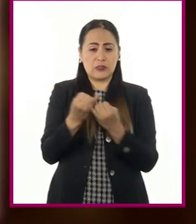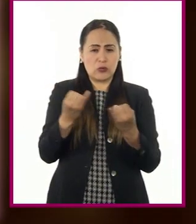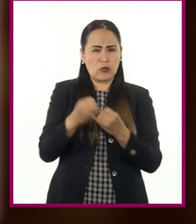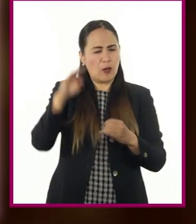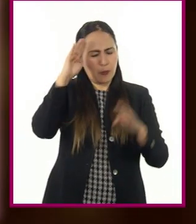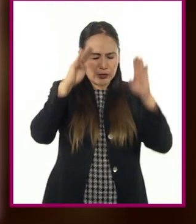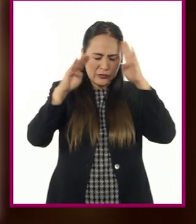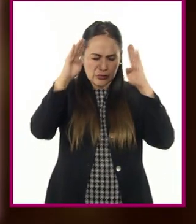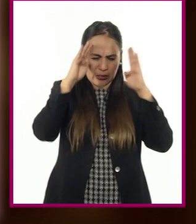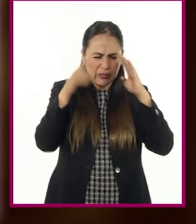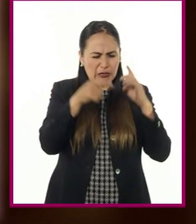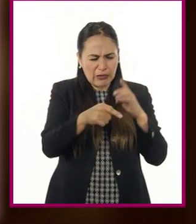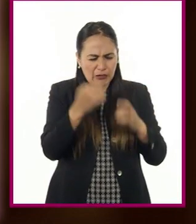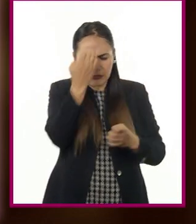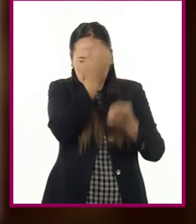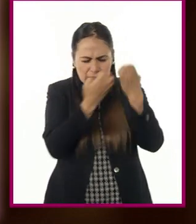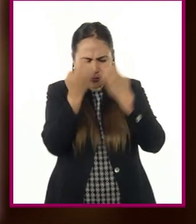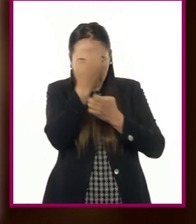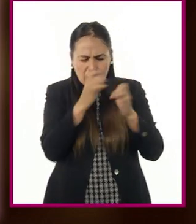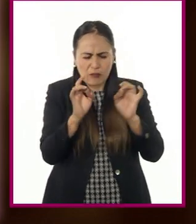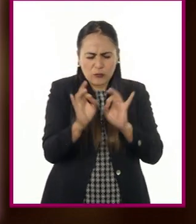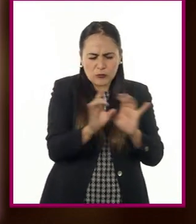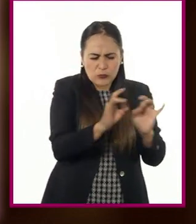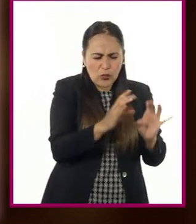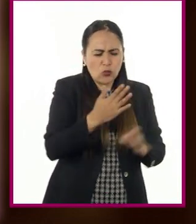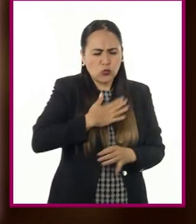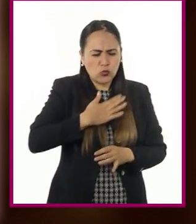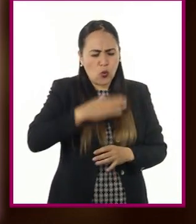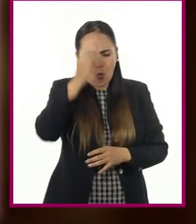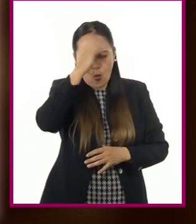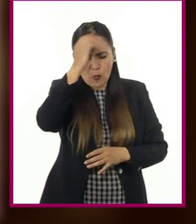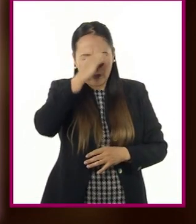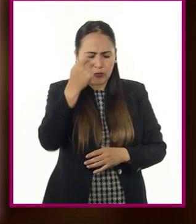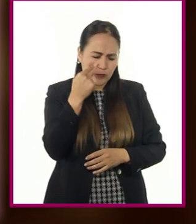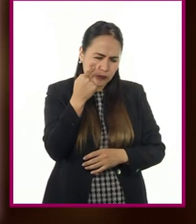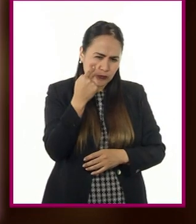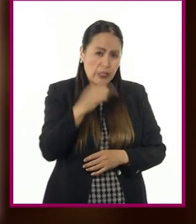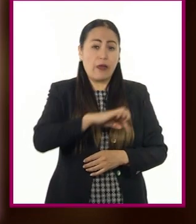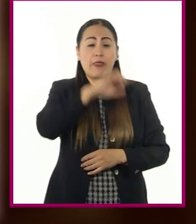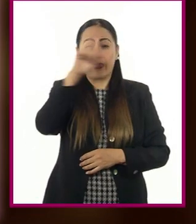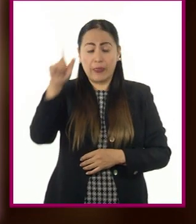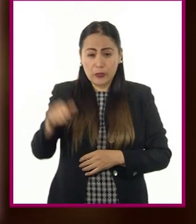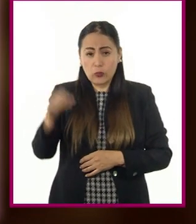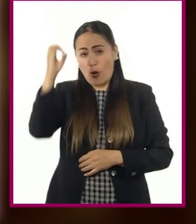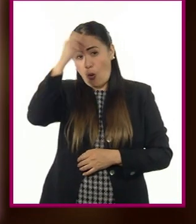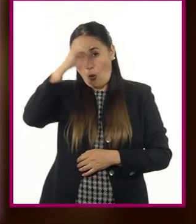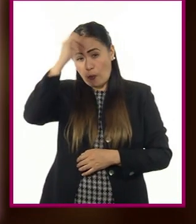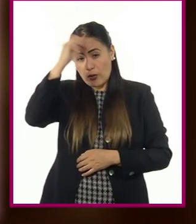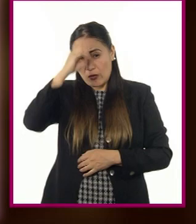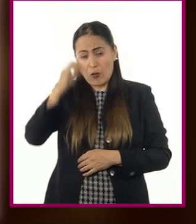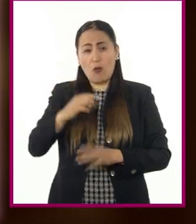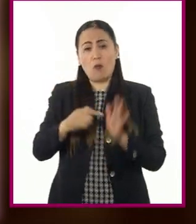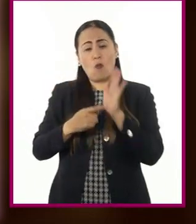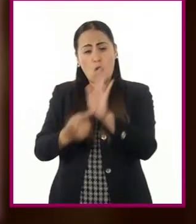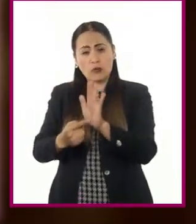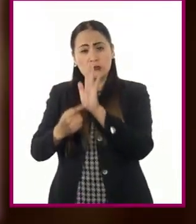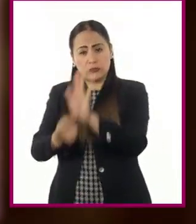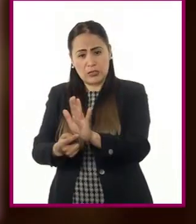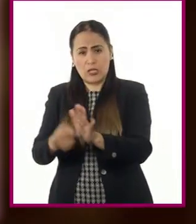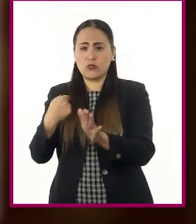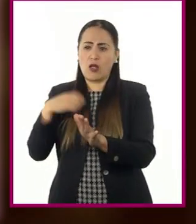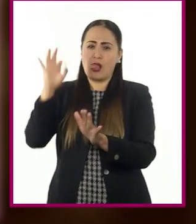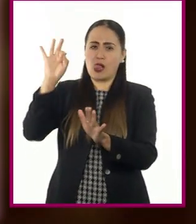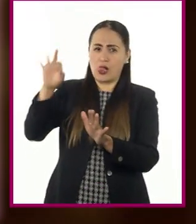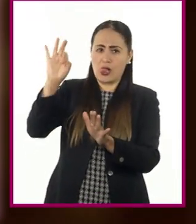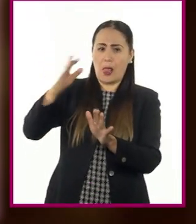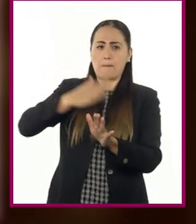proceso de observación del objeto o hecho sobre el cual opinamos. Además, al opinar, por lo general intentamos convencer sobre la validez de